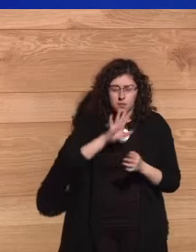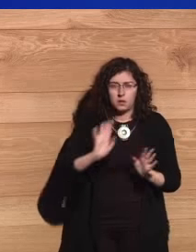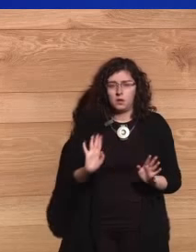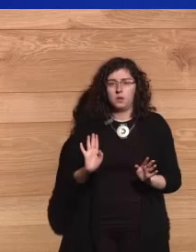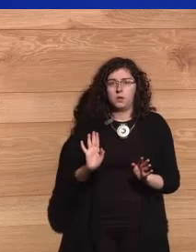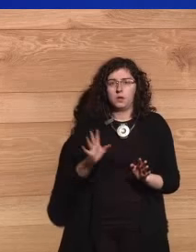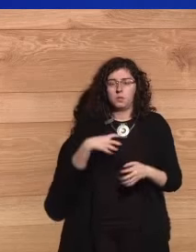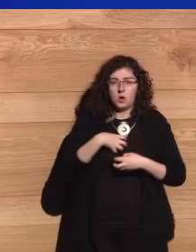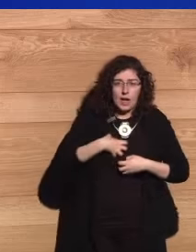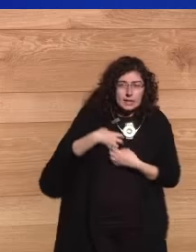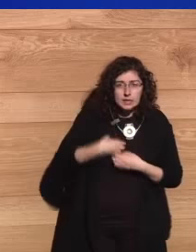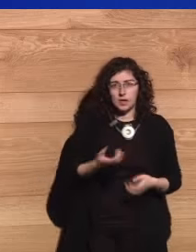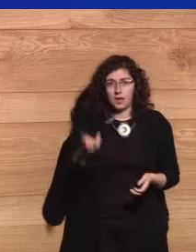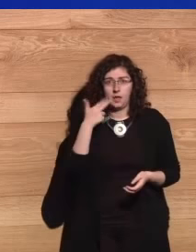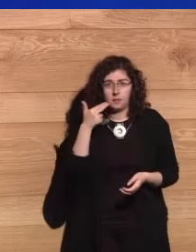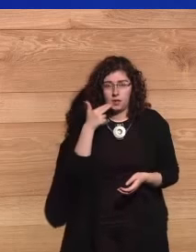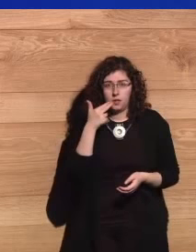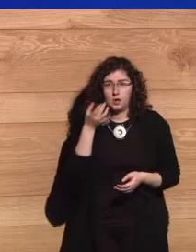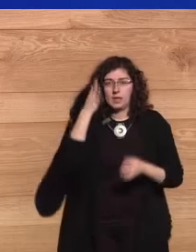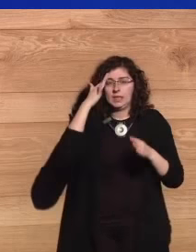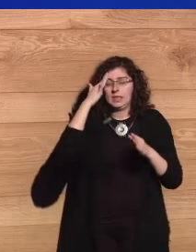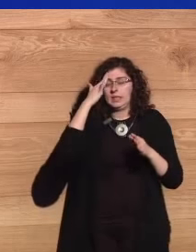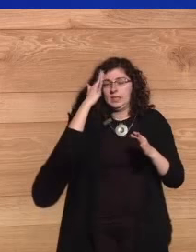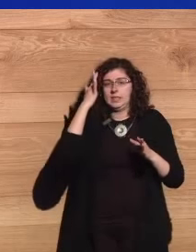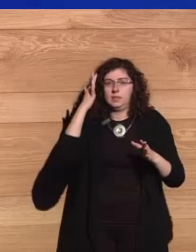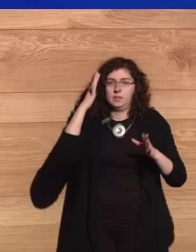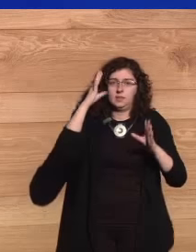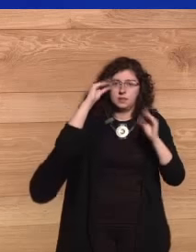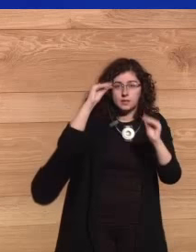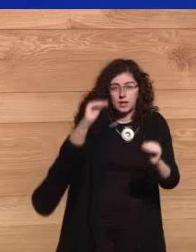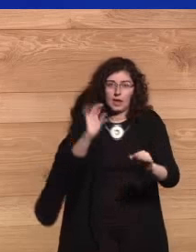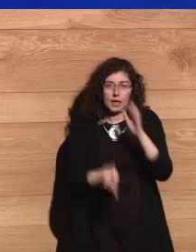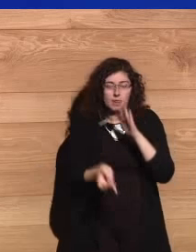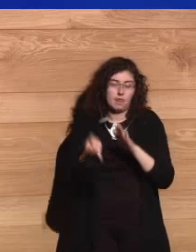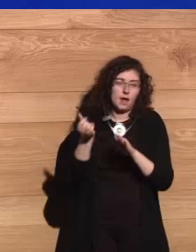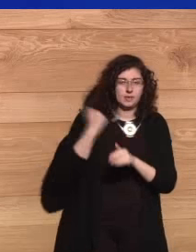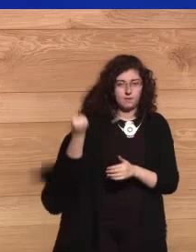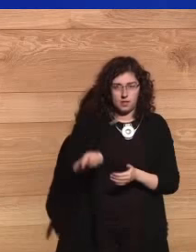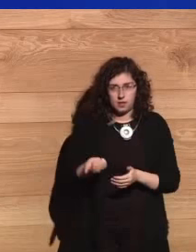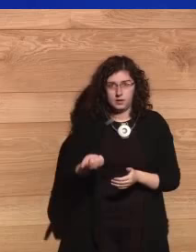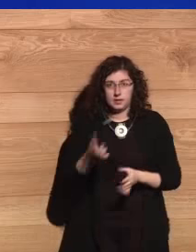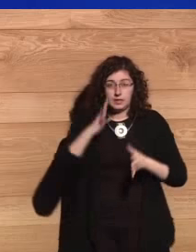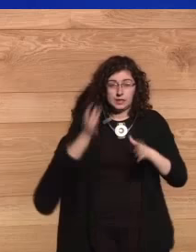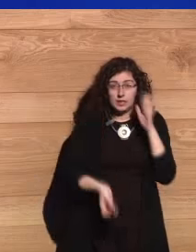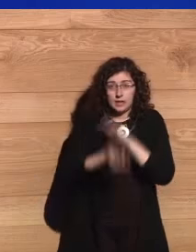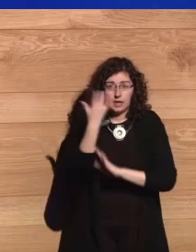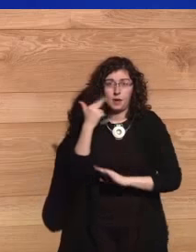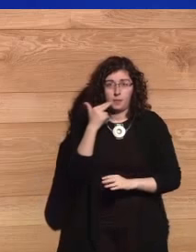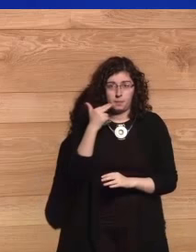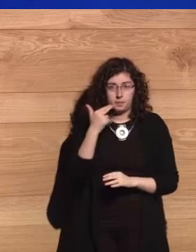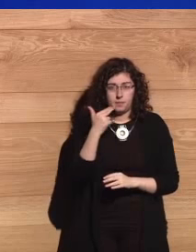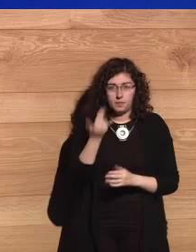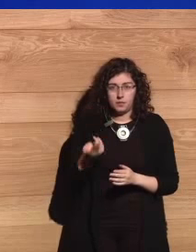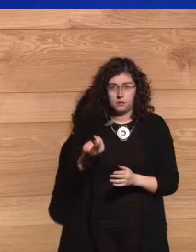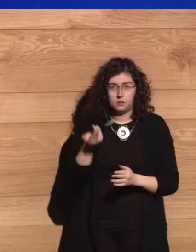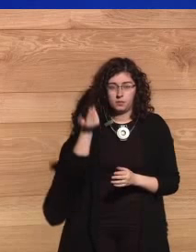ansiedad y miedo. Está la inteligencia artificial, que ya está ahí y que crea mucho miedo, desencadena miedo en los pensadores,